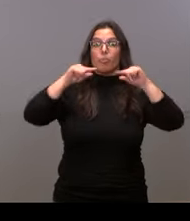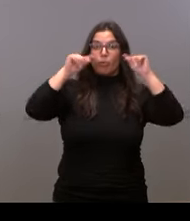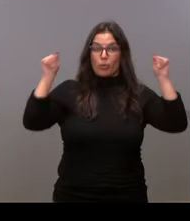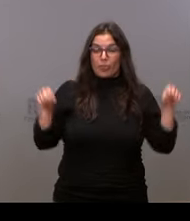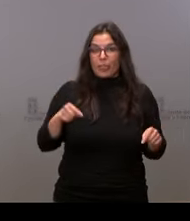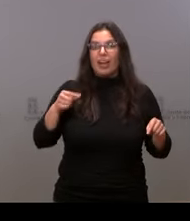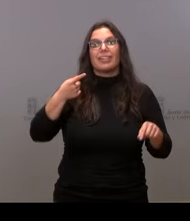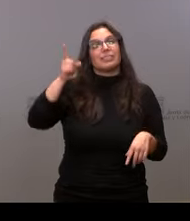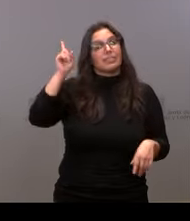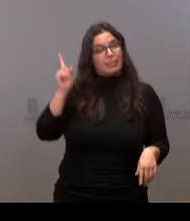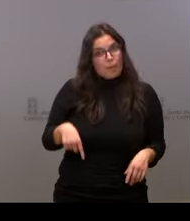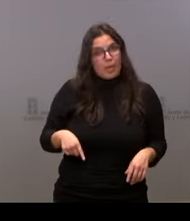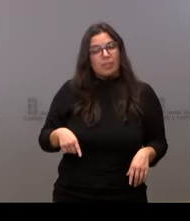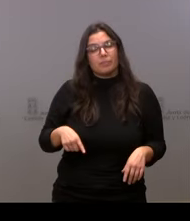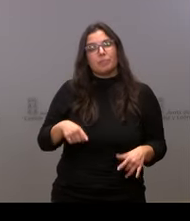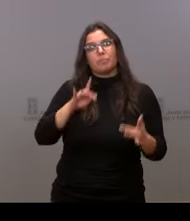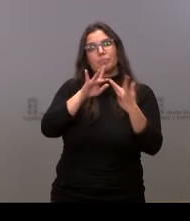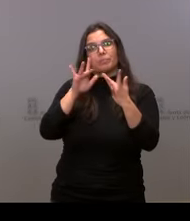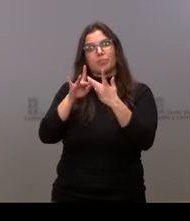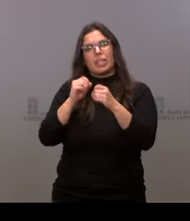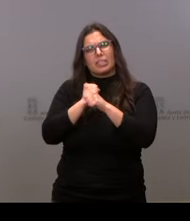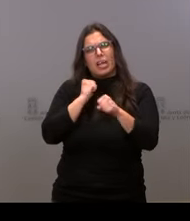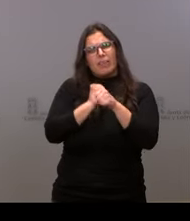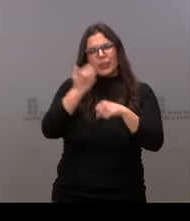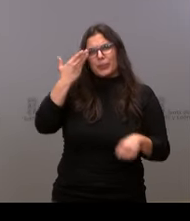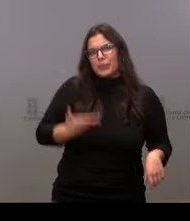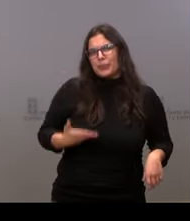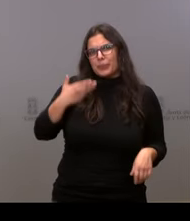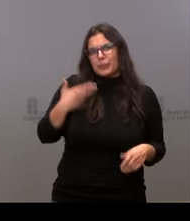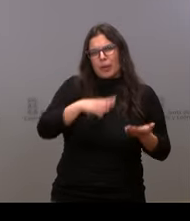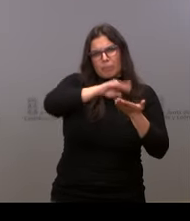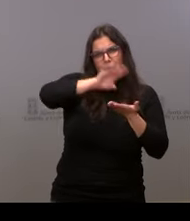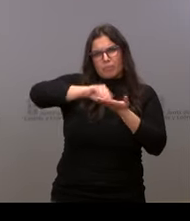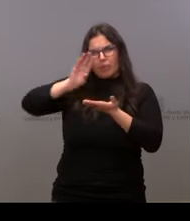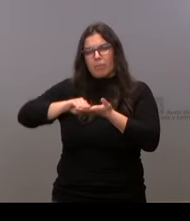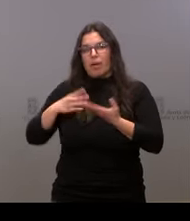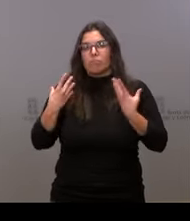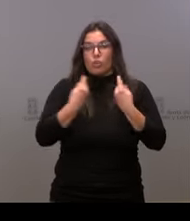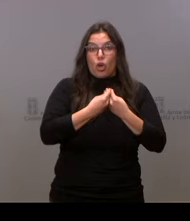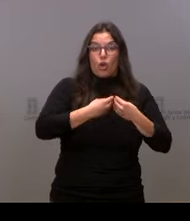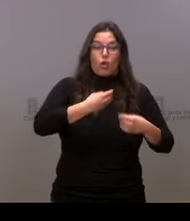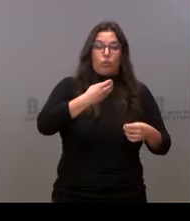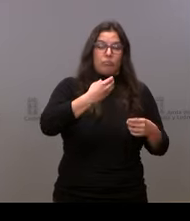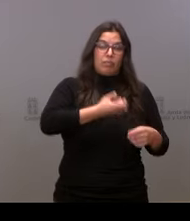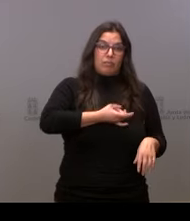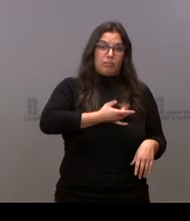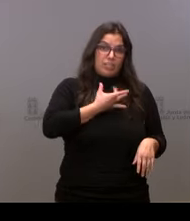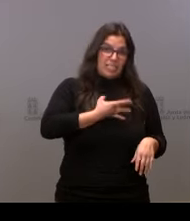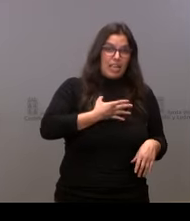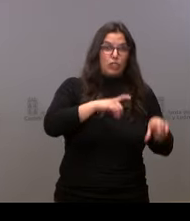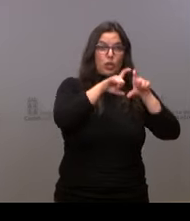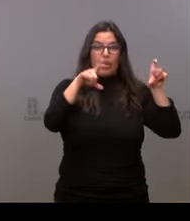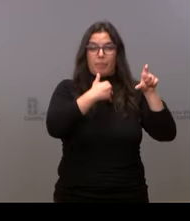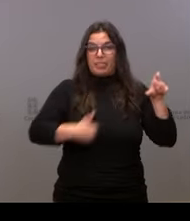también hemos hecho un trabajo muy importante con el diálogo social quiero destacarlo y no me